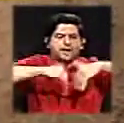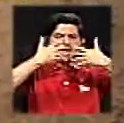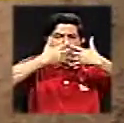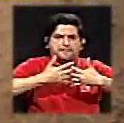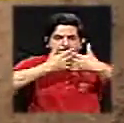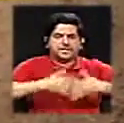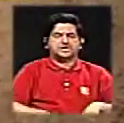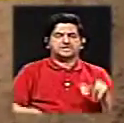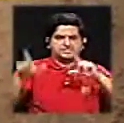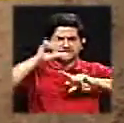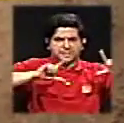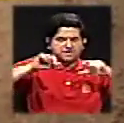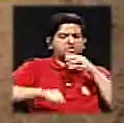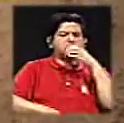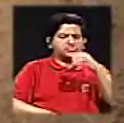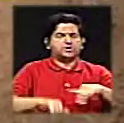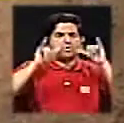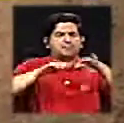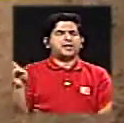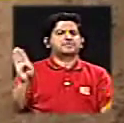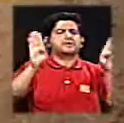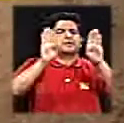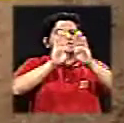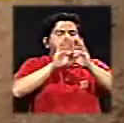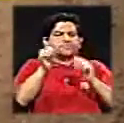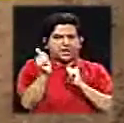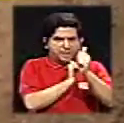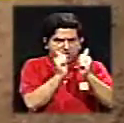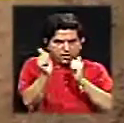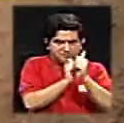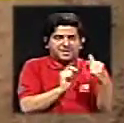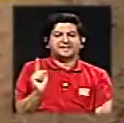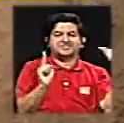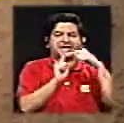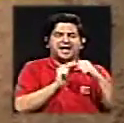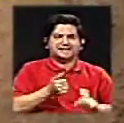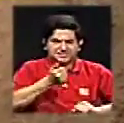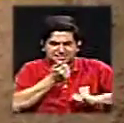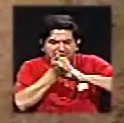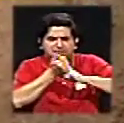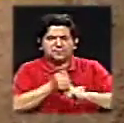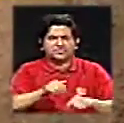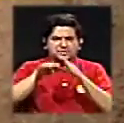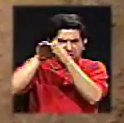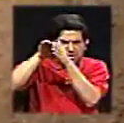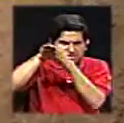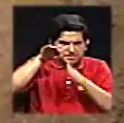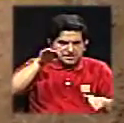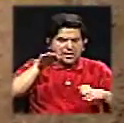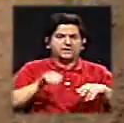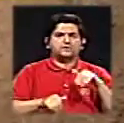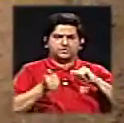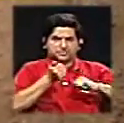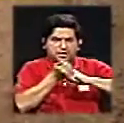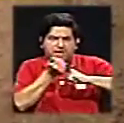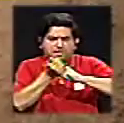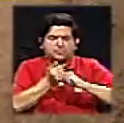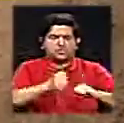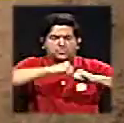y la NAME recomiendan mantener cerrado el paso del tránsito hasta reforzar taludes que sostienen los